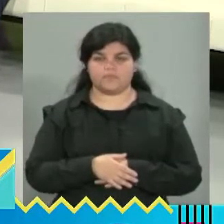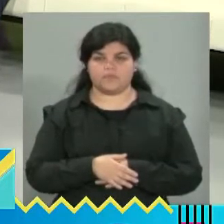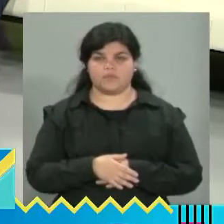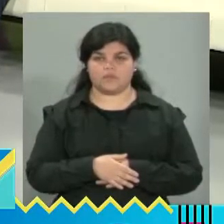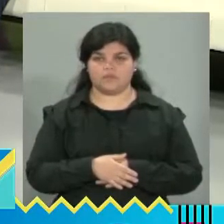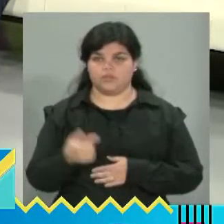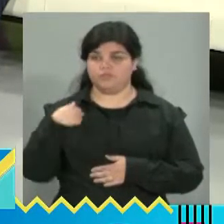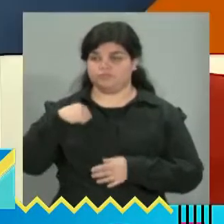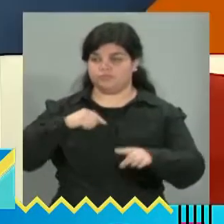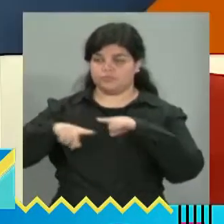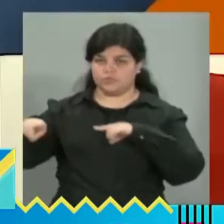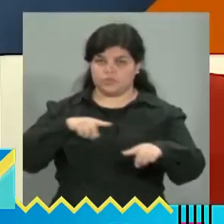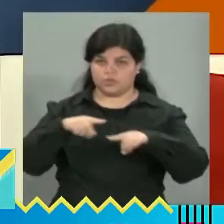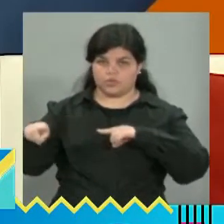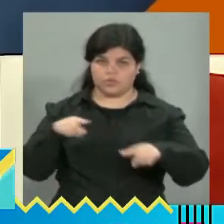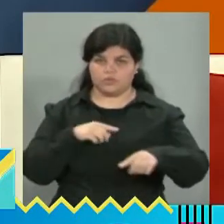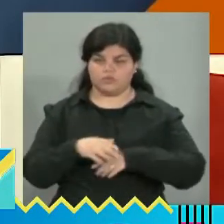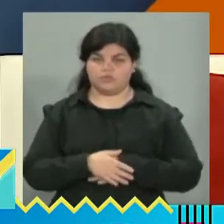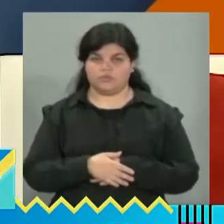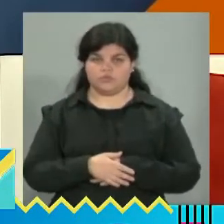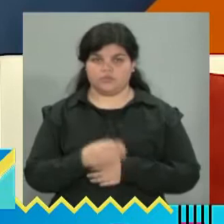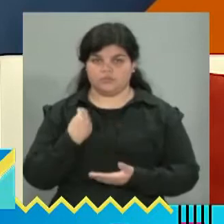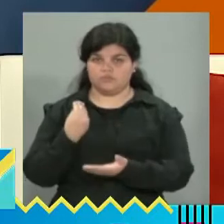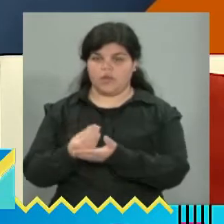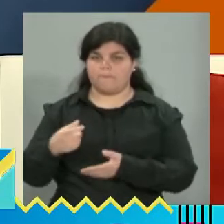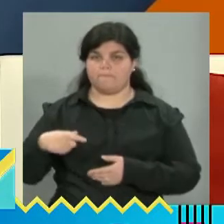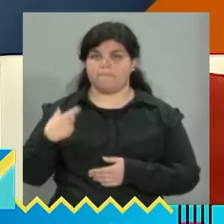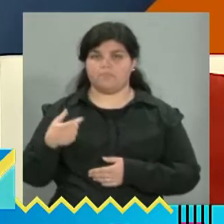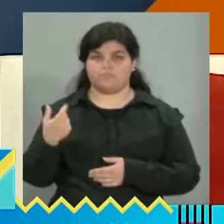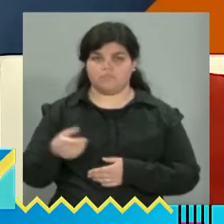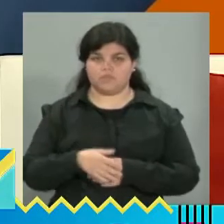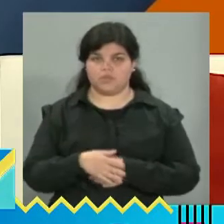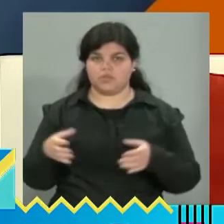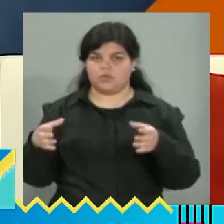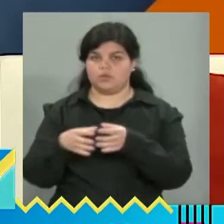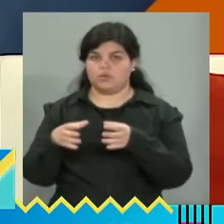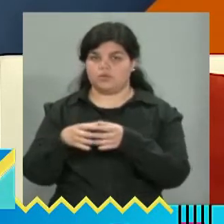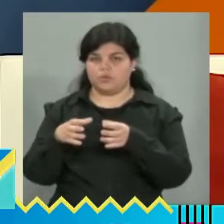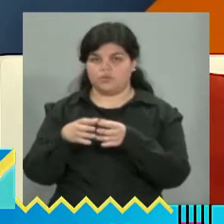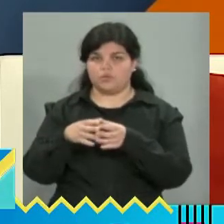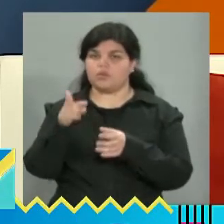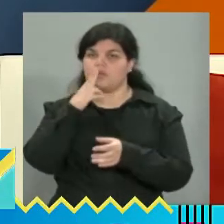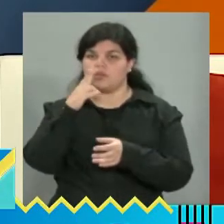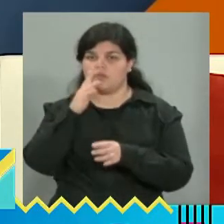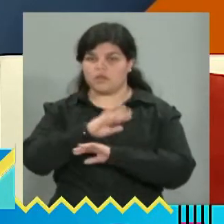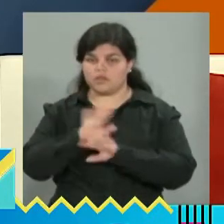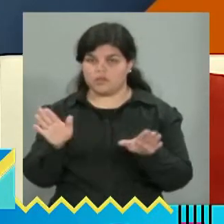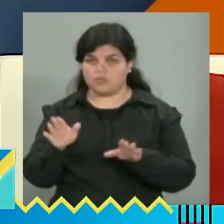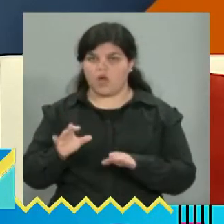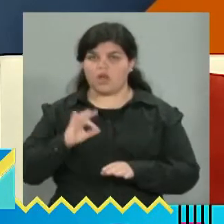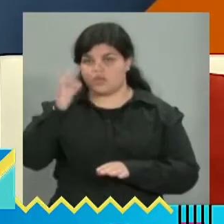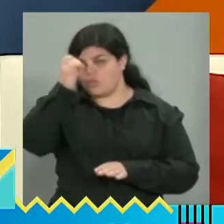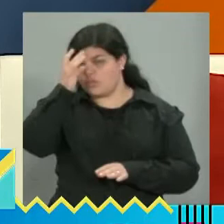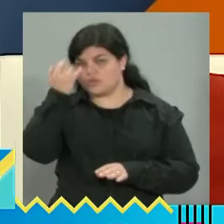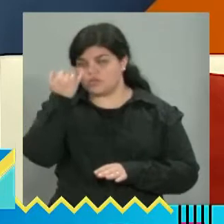Yo soy coordinador de una prepaga del programa de tabaquismo hace 12 años. Creo que